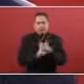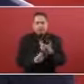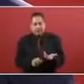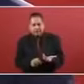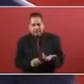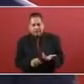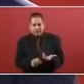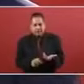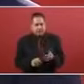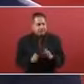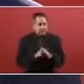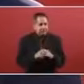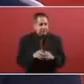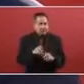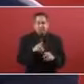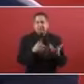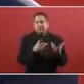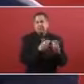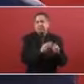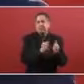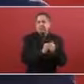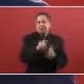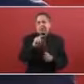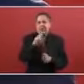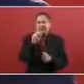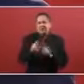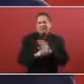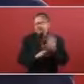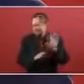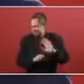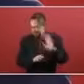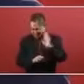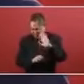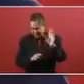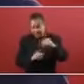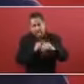Están hasta en el Tratado de Libre Comercio.